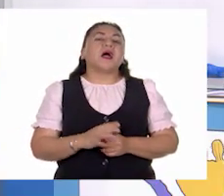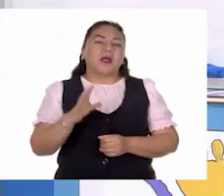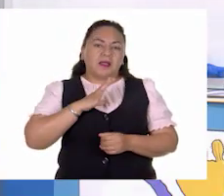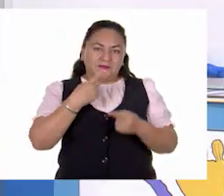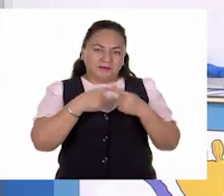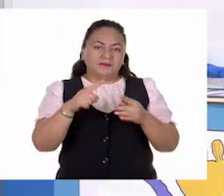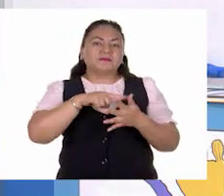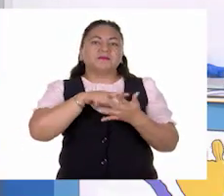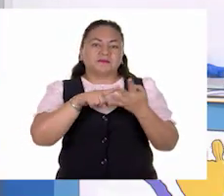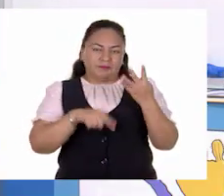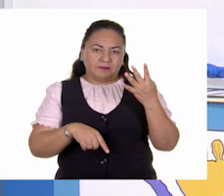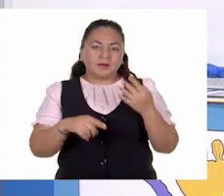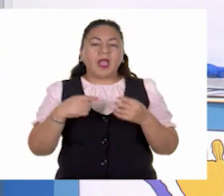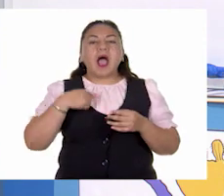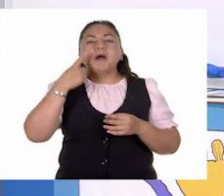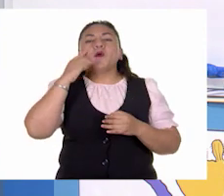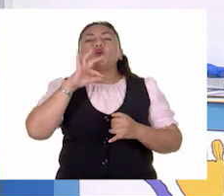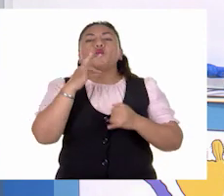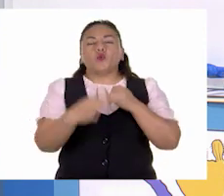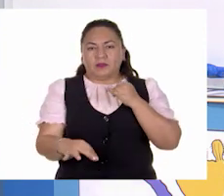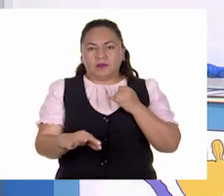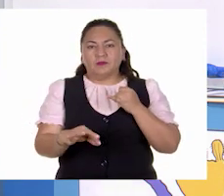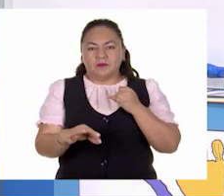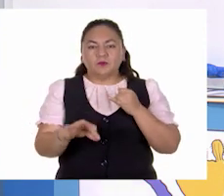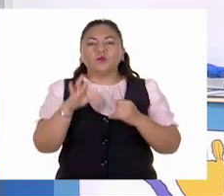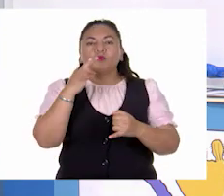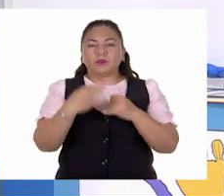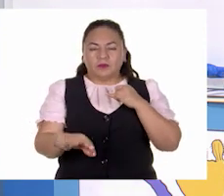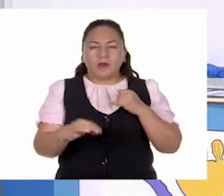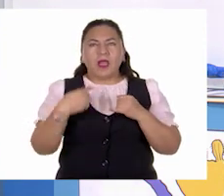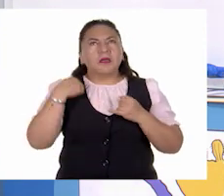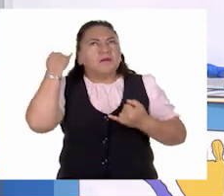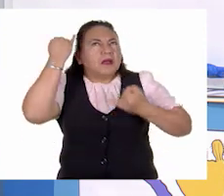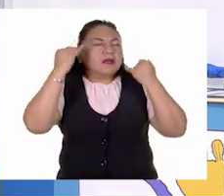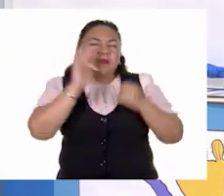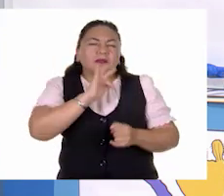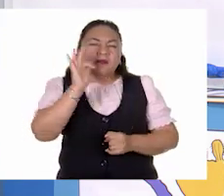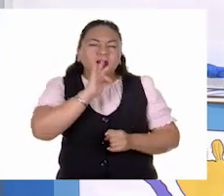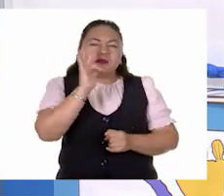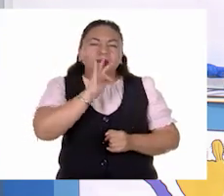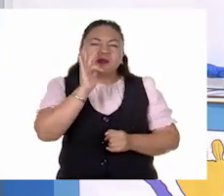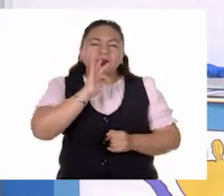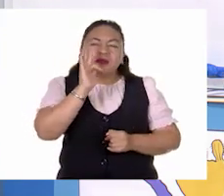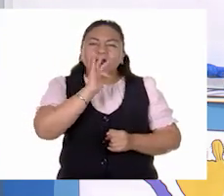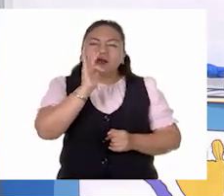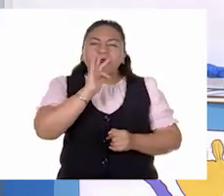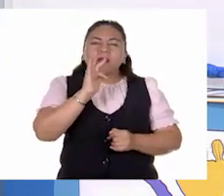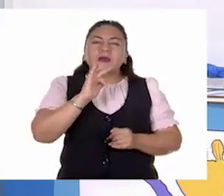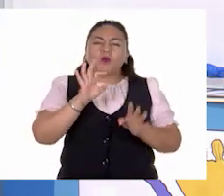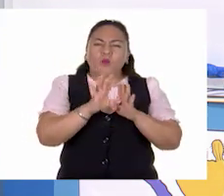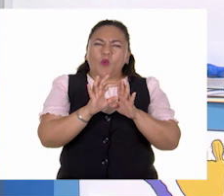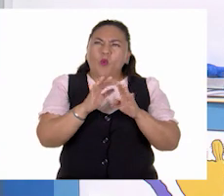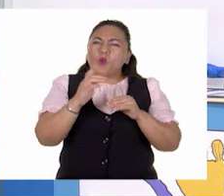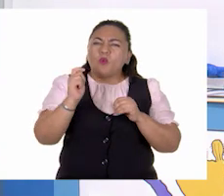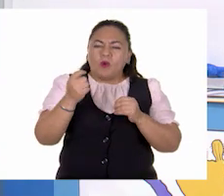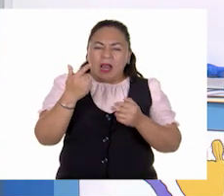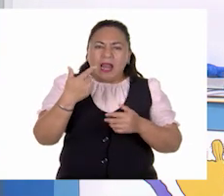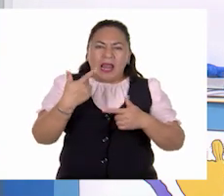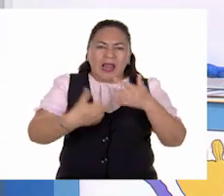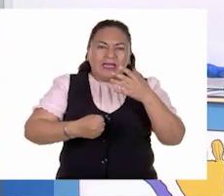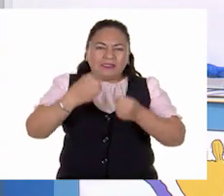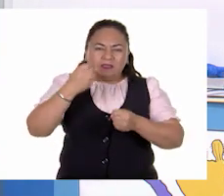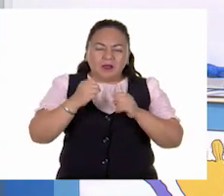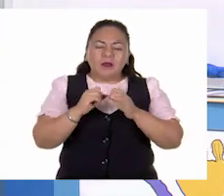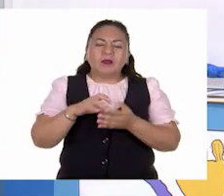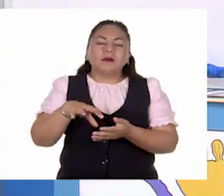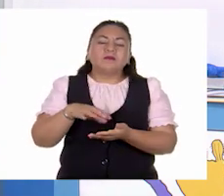acepciones. Vamos a la última. Exactamente, la última acepción, imagínense la parte más espesa de la leche, la que